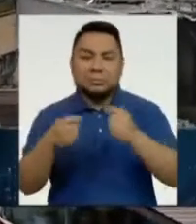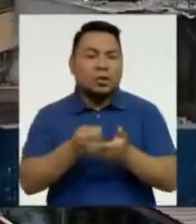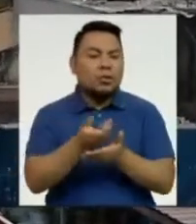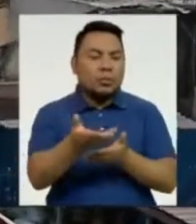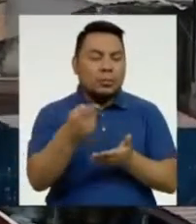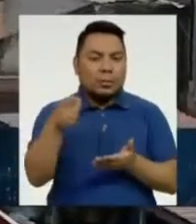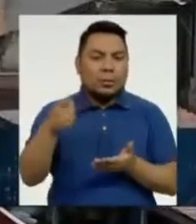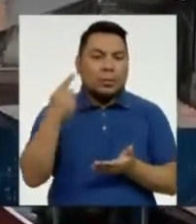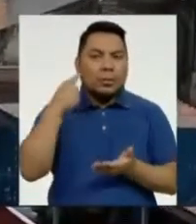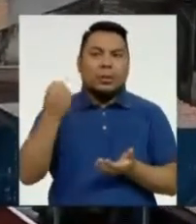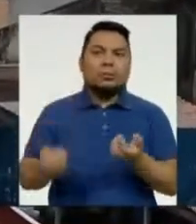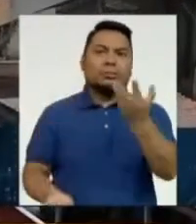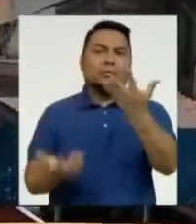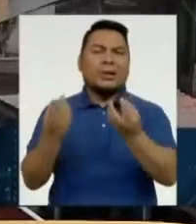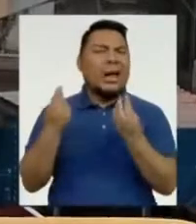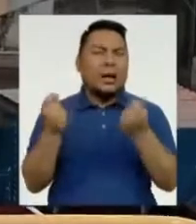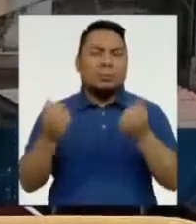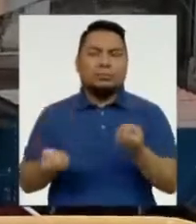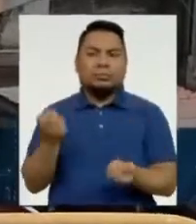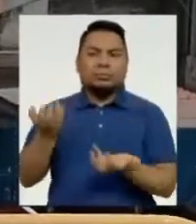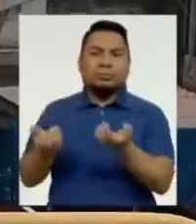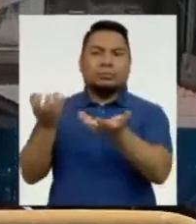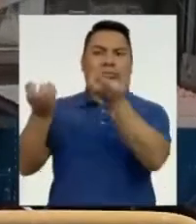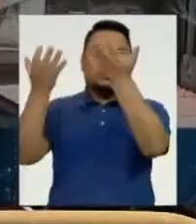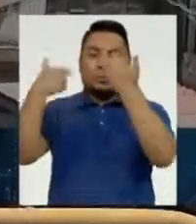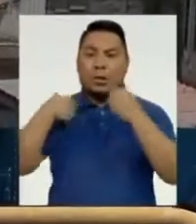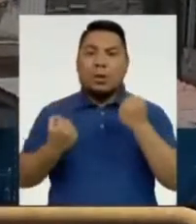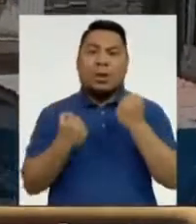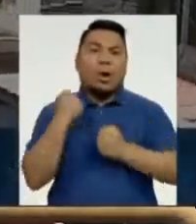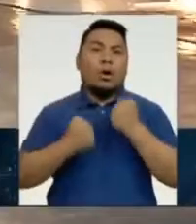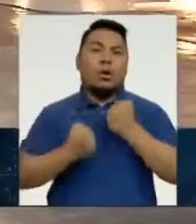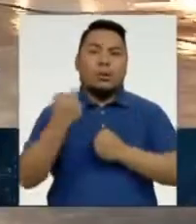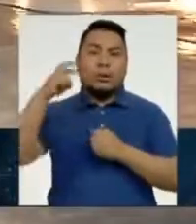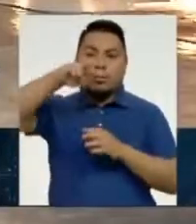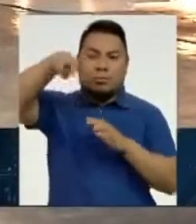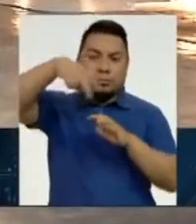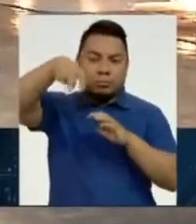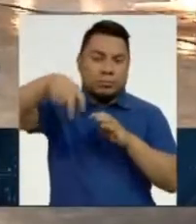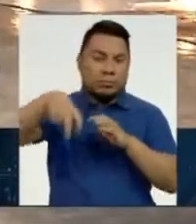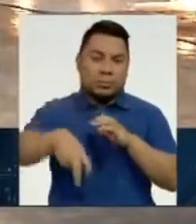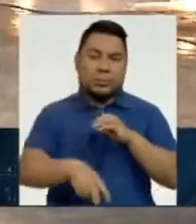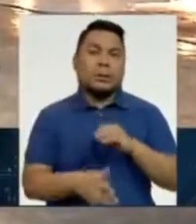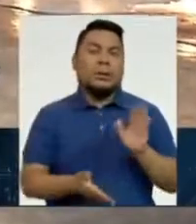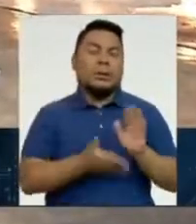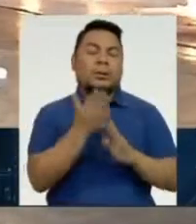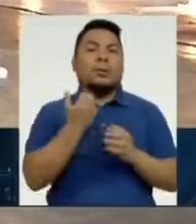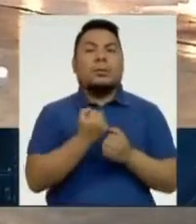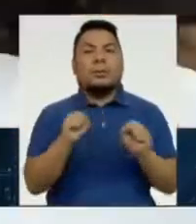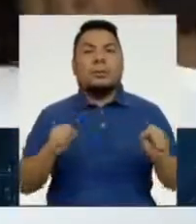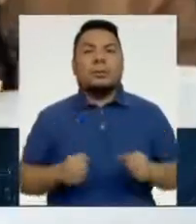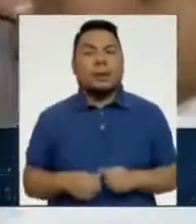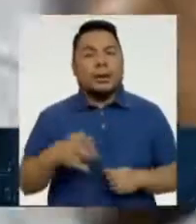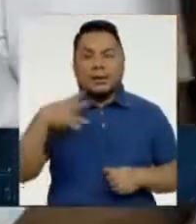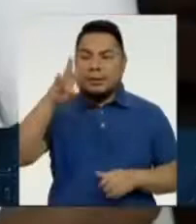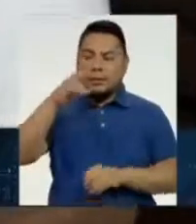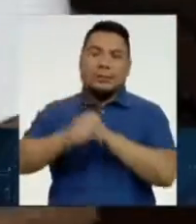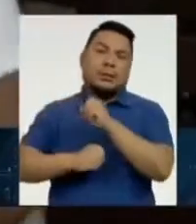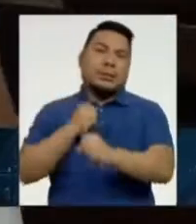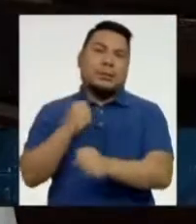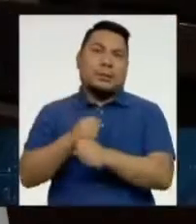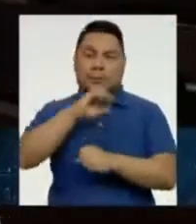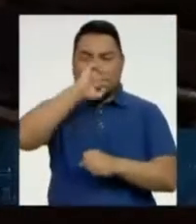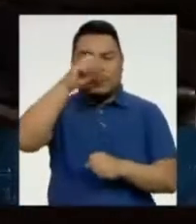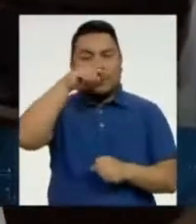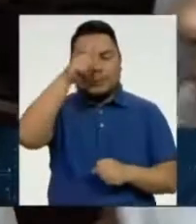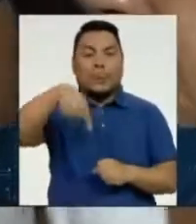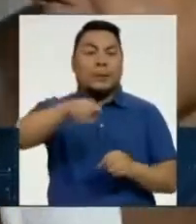En 5 segundos se hubiera incendiado, porque uno quería correr para una cuadra y ya no se podía. Han pasado 17 años, pero para los deudos el